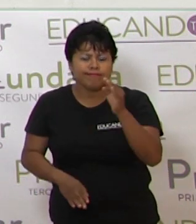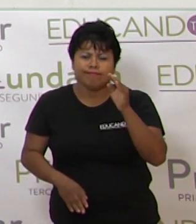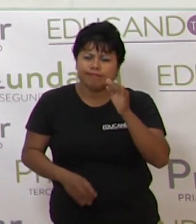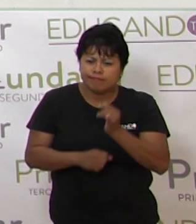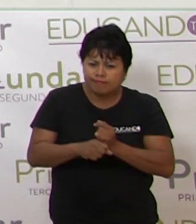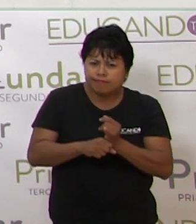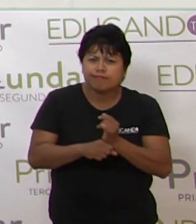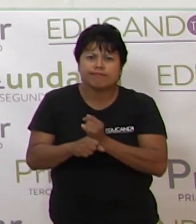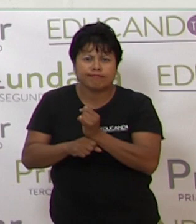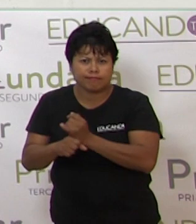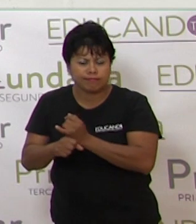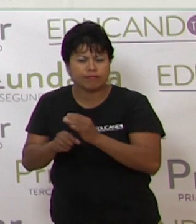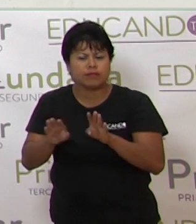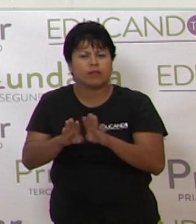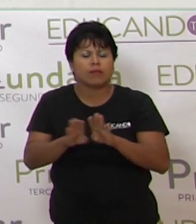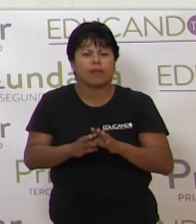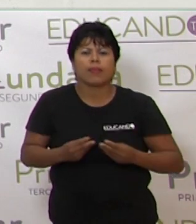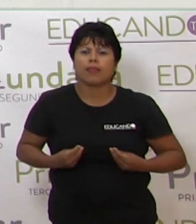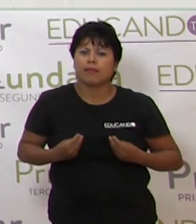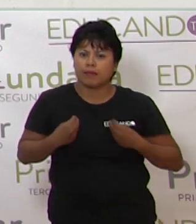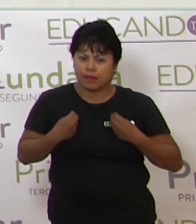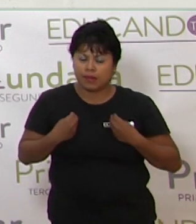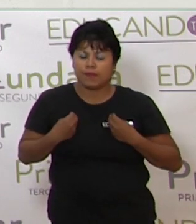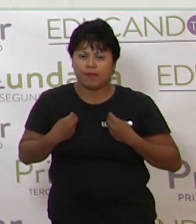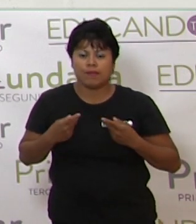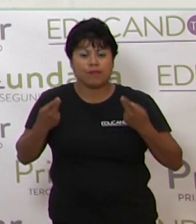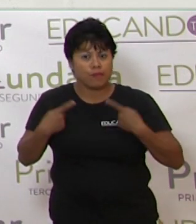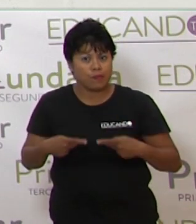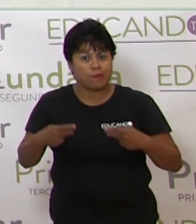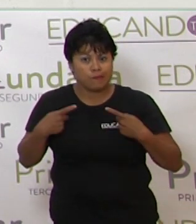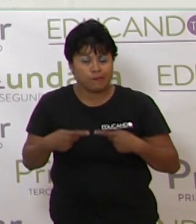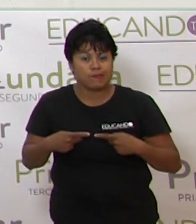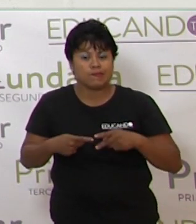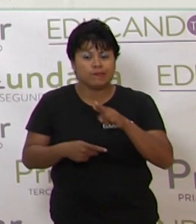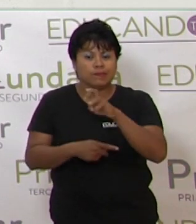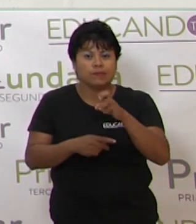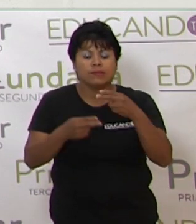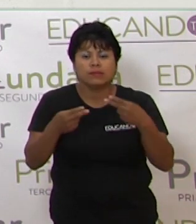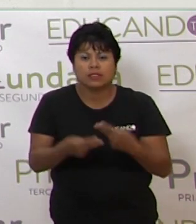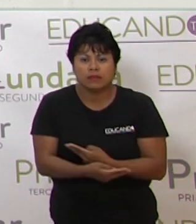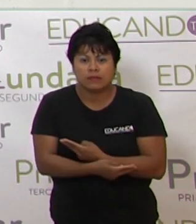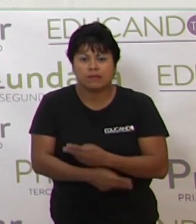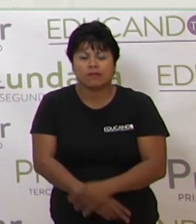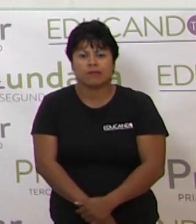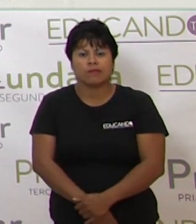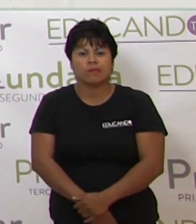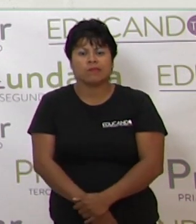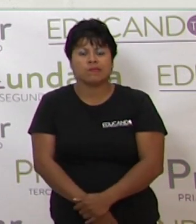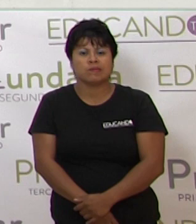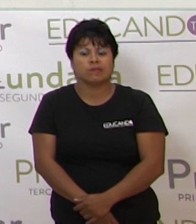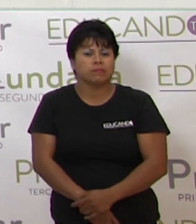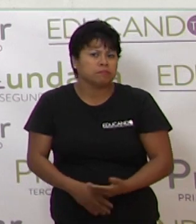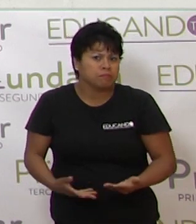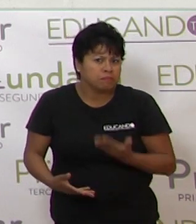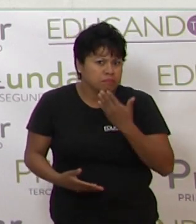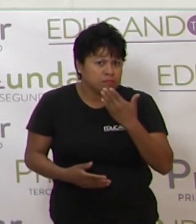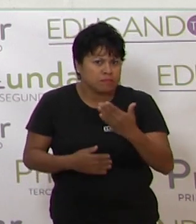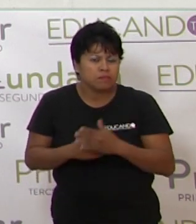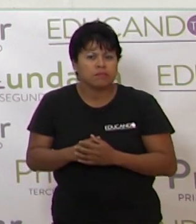averiguar cómo vivían la gente del Renacimiento? Pues